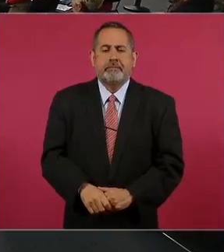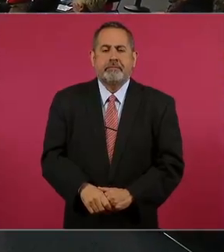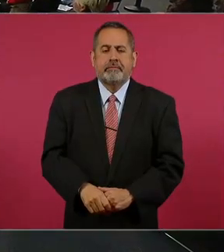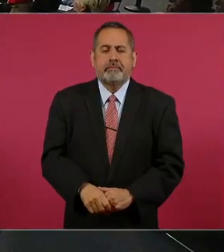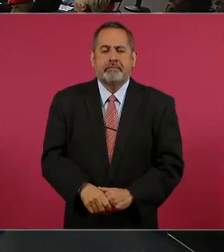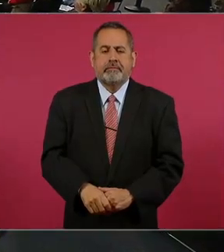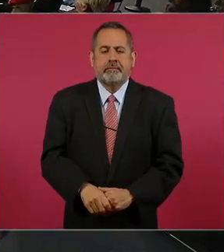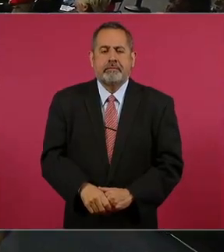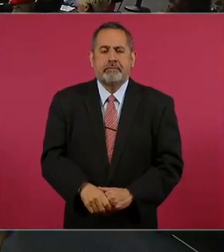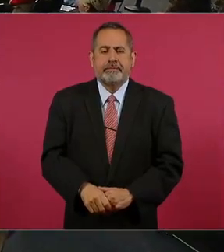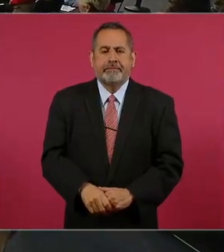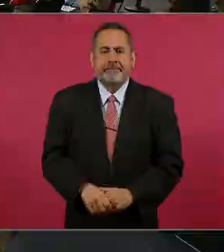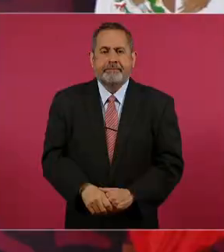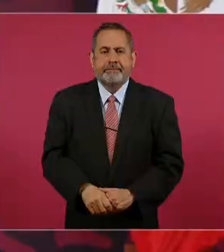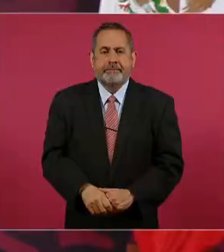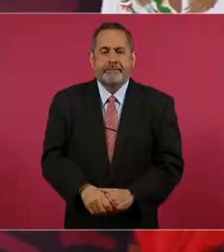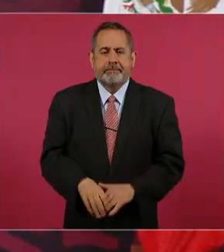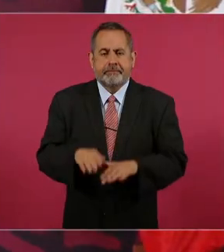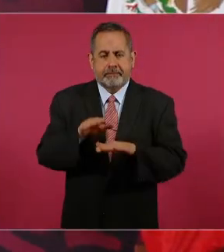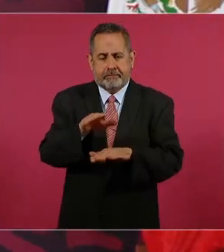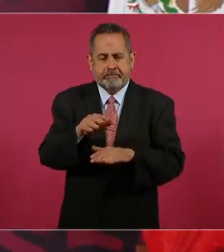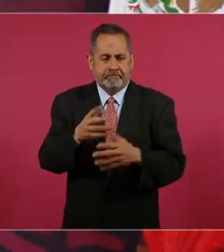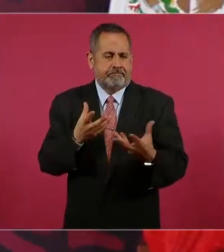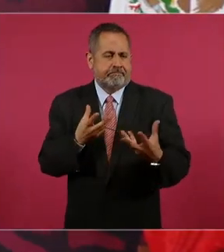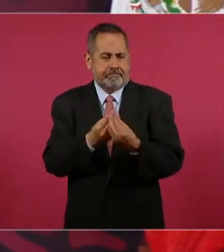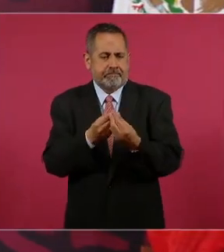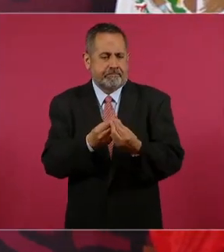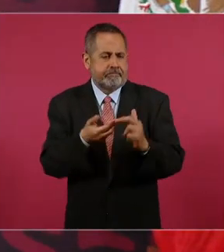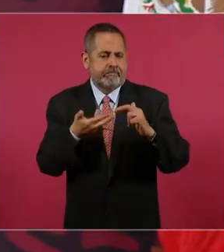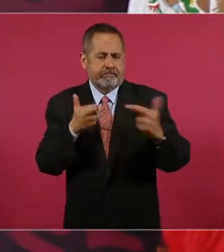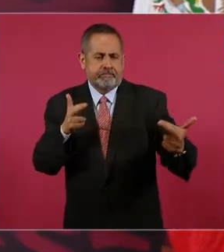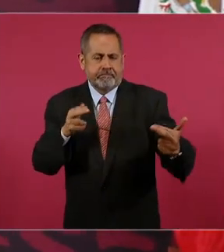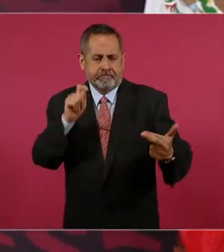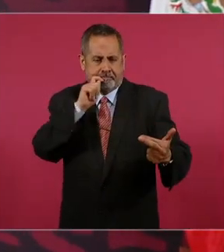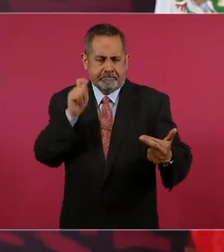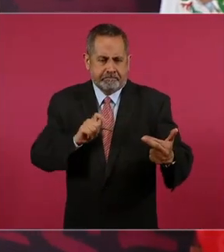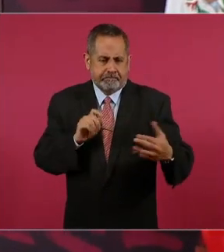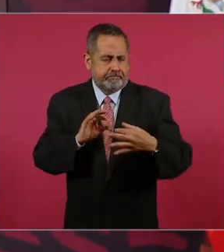sobre todo pues mantener relaciones de amistad